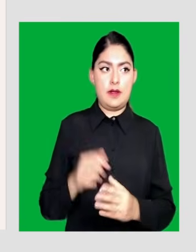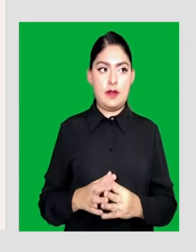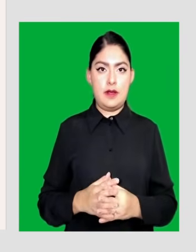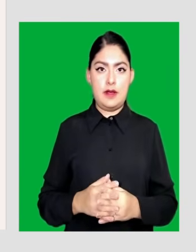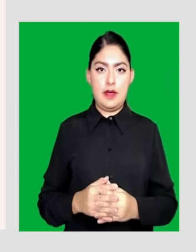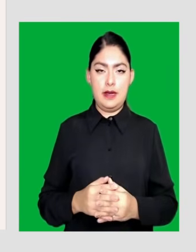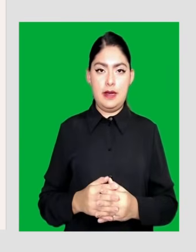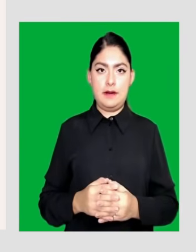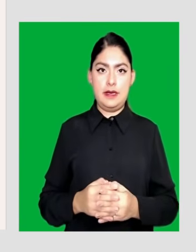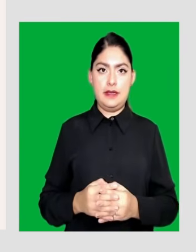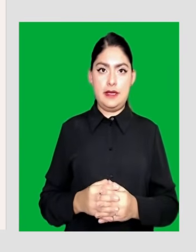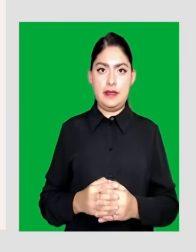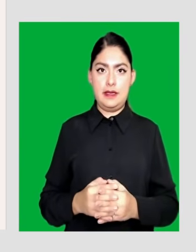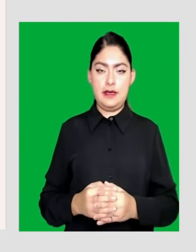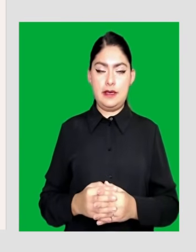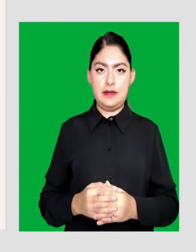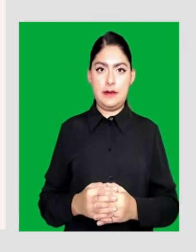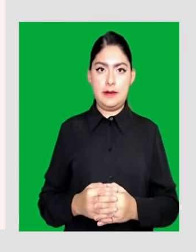curso.